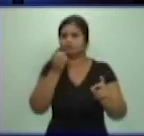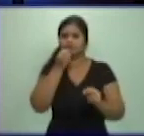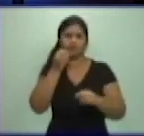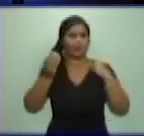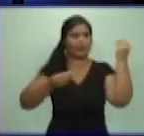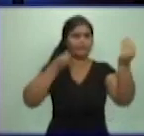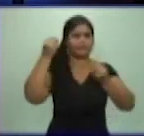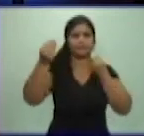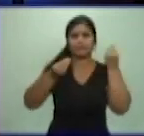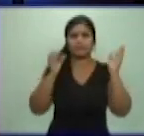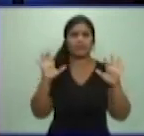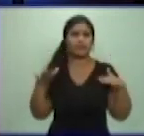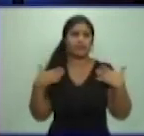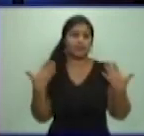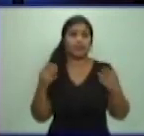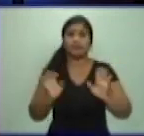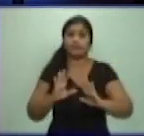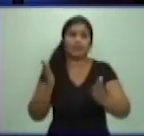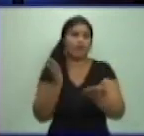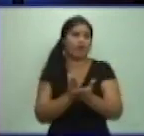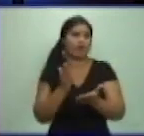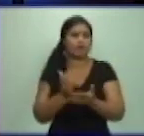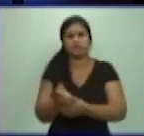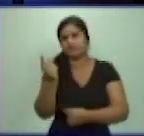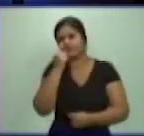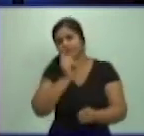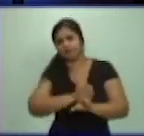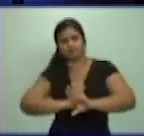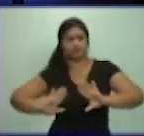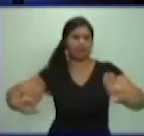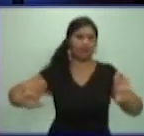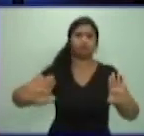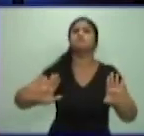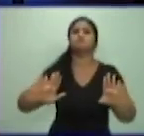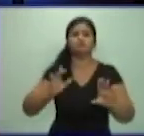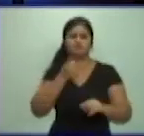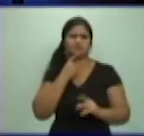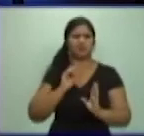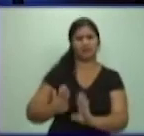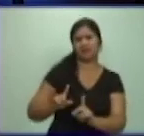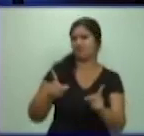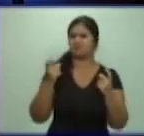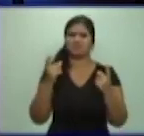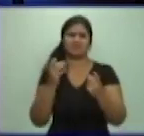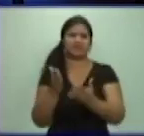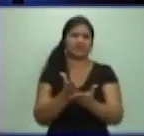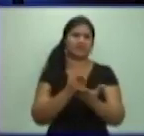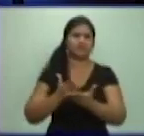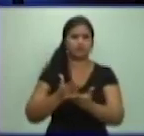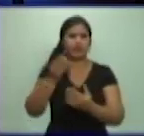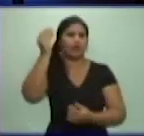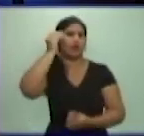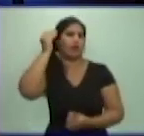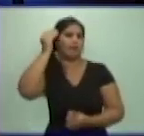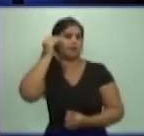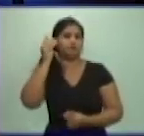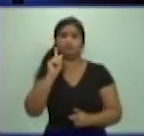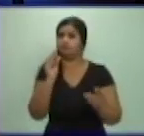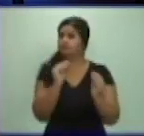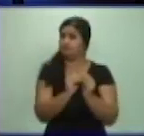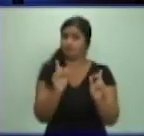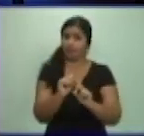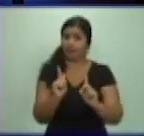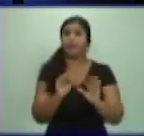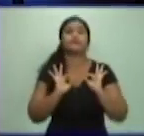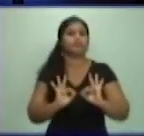las clases van a finalizar, el estudio deja de ser menos importante y ya vamos a echarlo a un lado. Por tanto, yo les traje esta reflexión